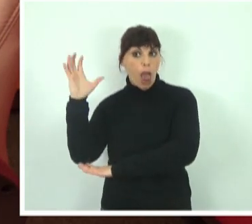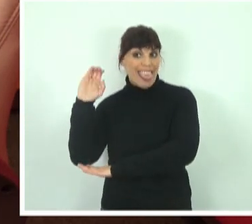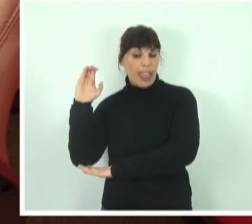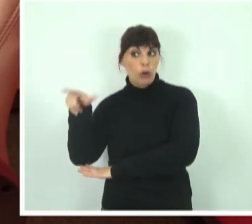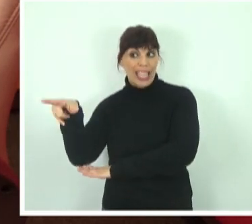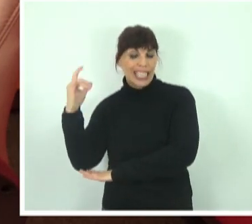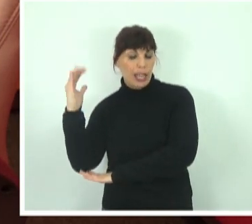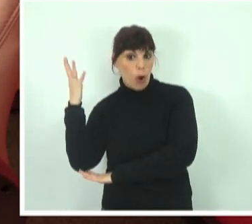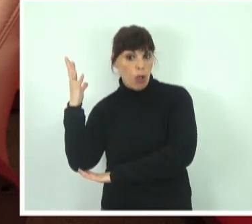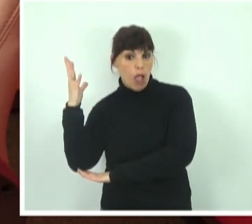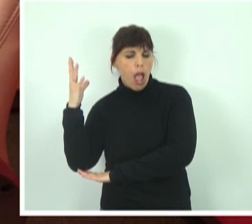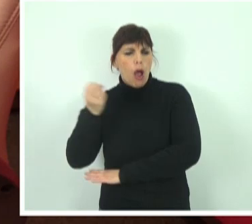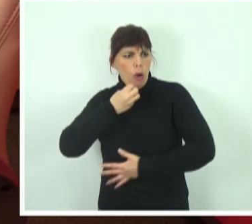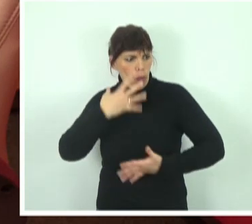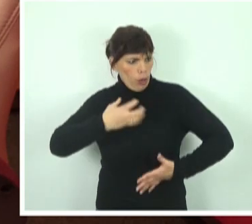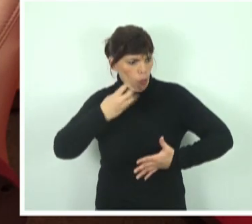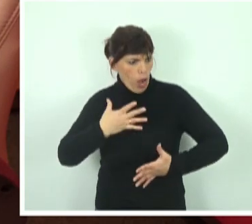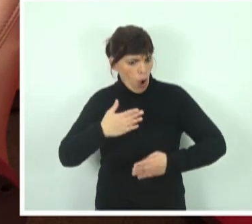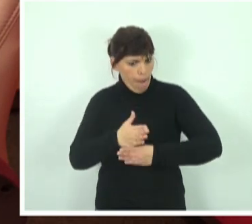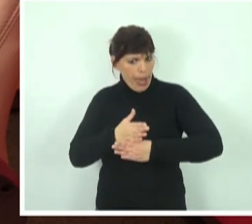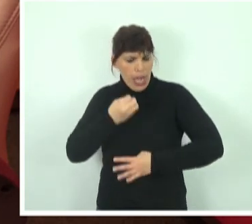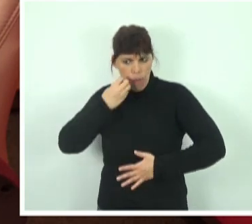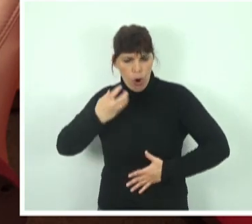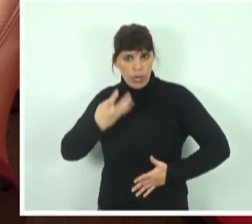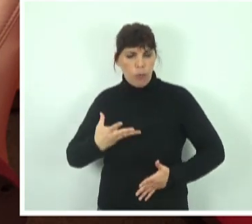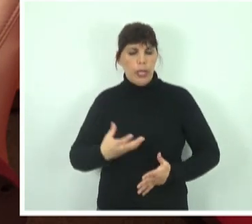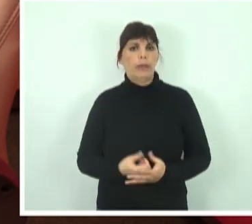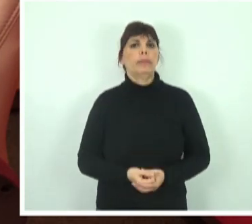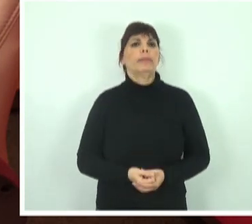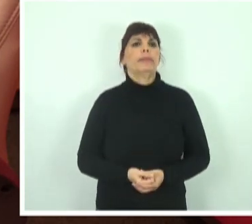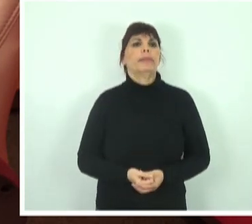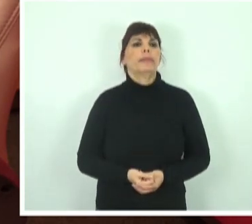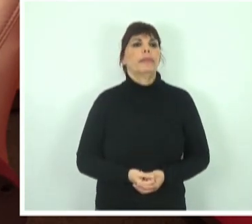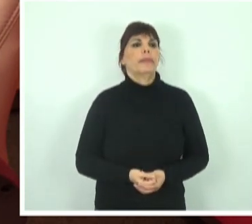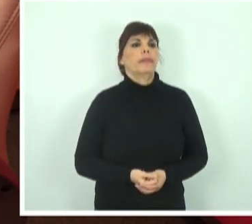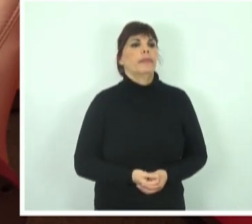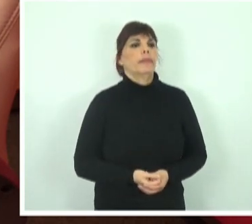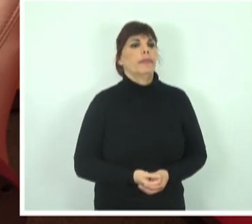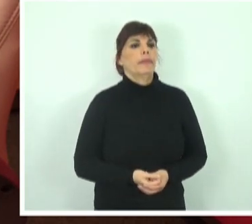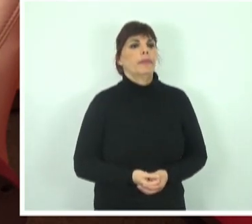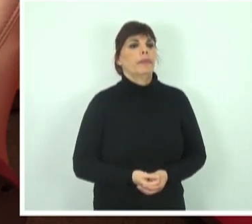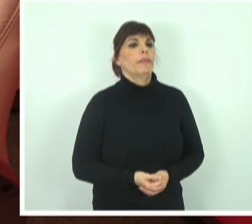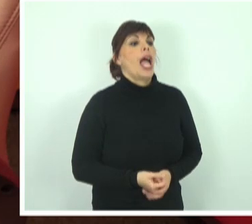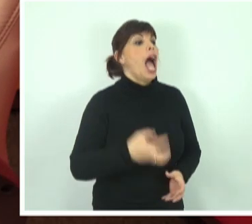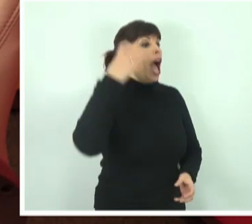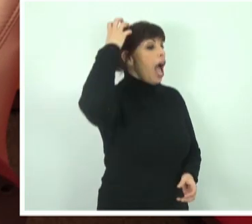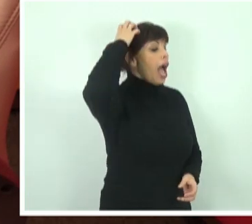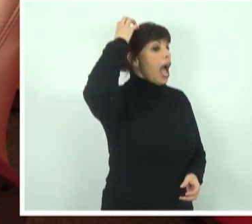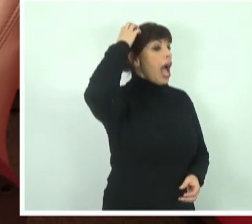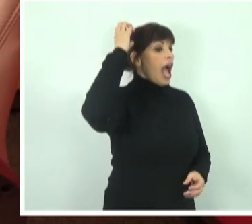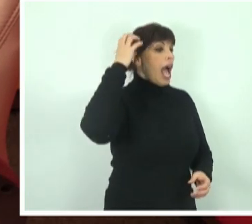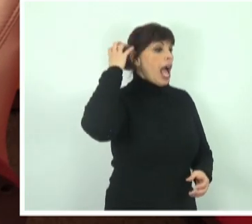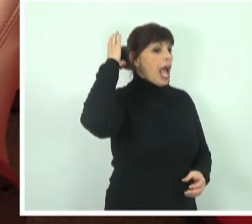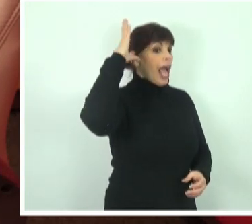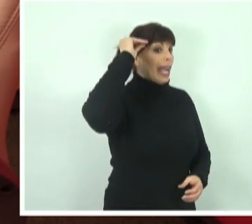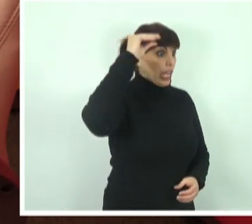buena que cuando Dios le mandó a Salomón a edificar el templo, o mejor